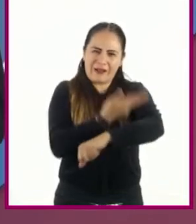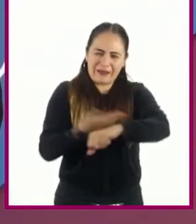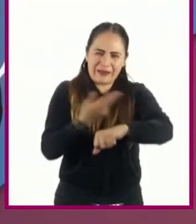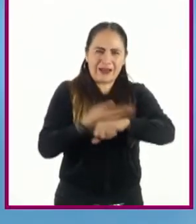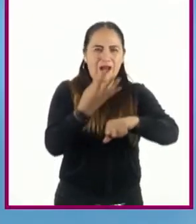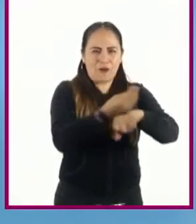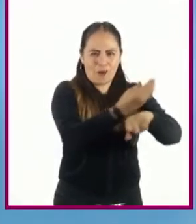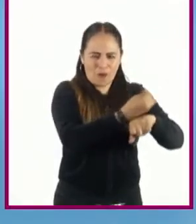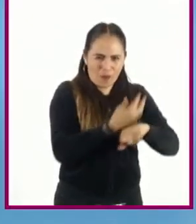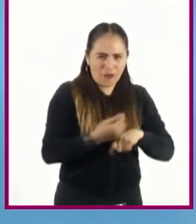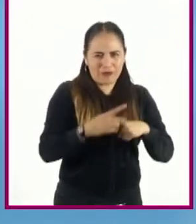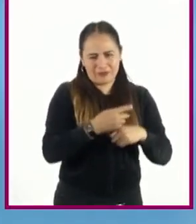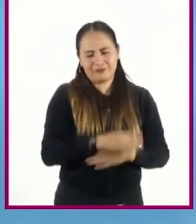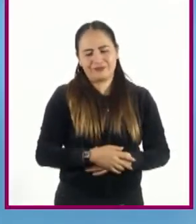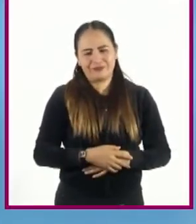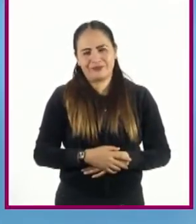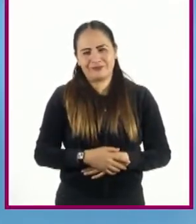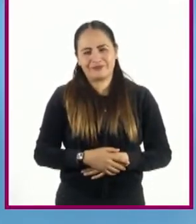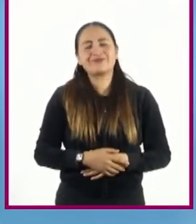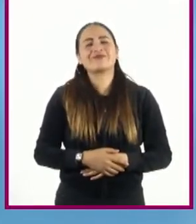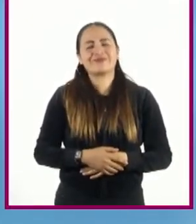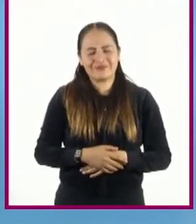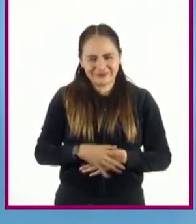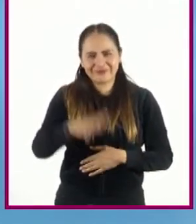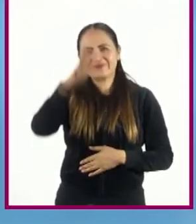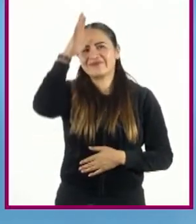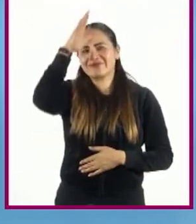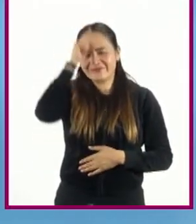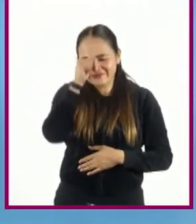ajenos. De acuerdo, profesor.